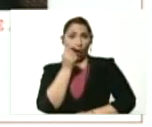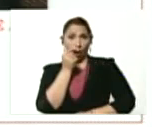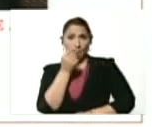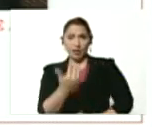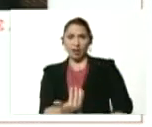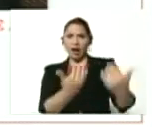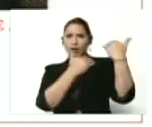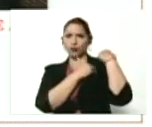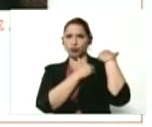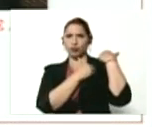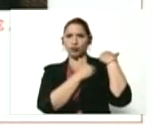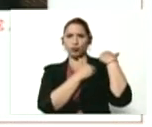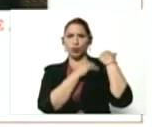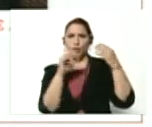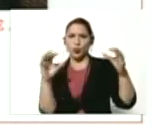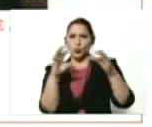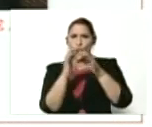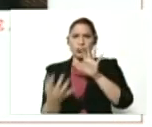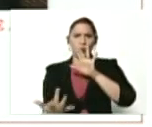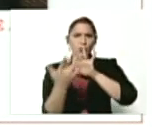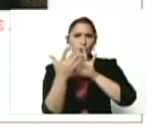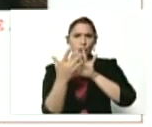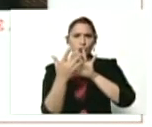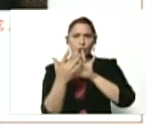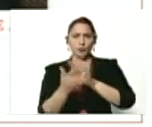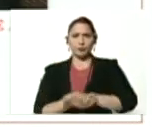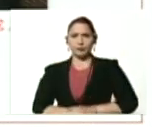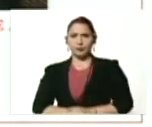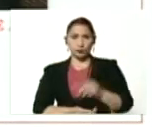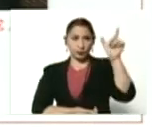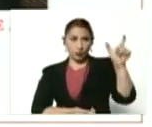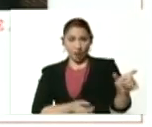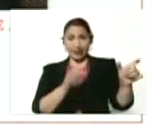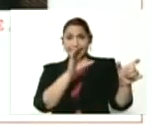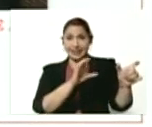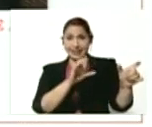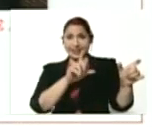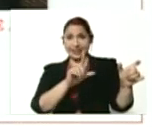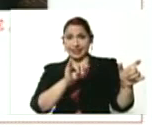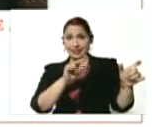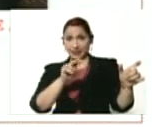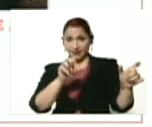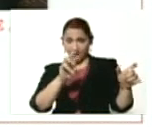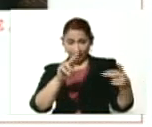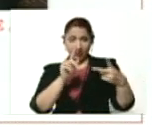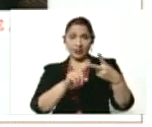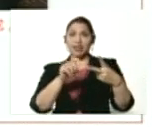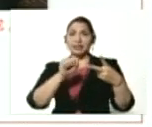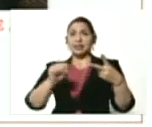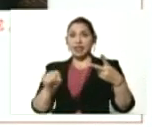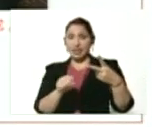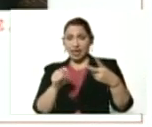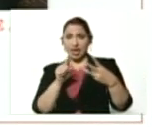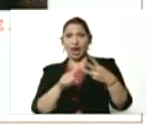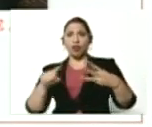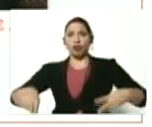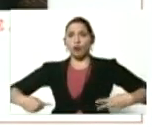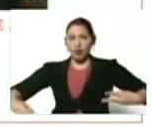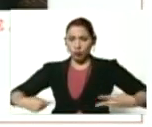cargo del enlace entre Cliver Alcalá, Sequea Torres, Doble